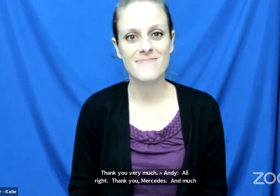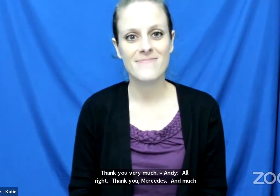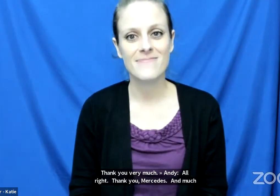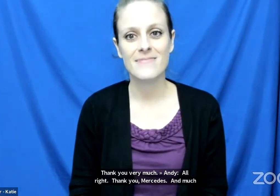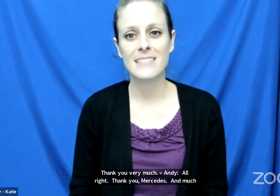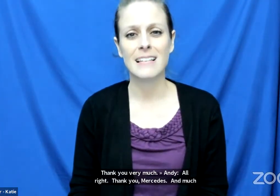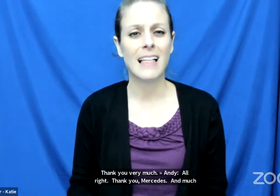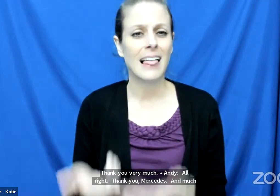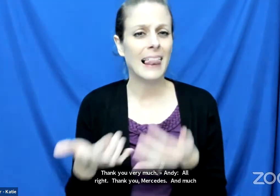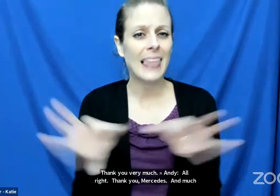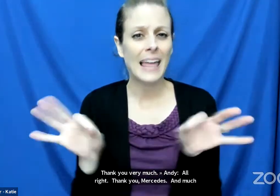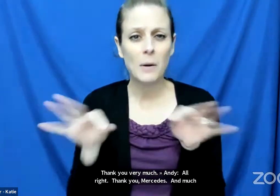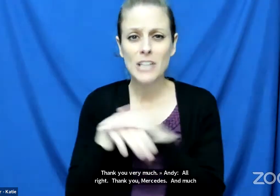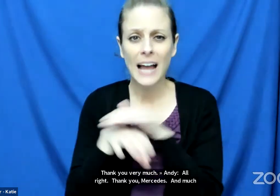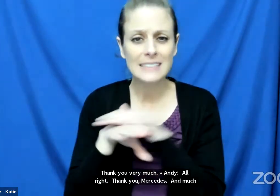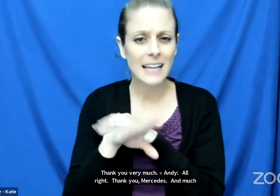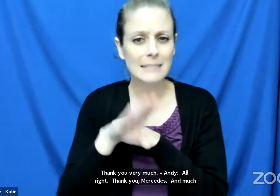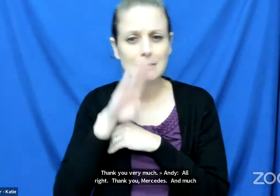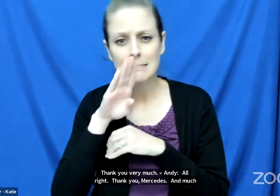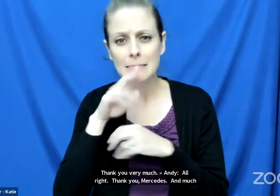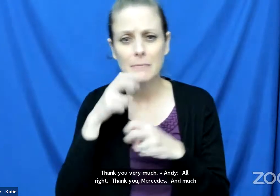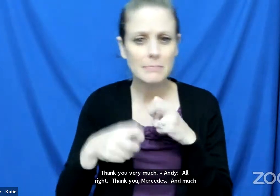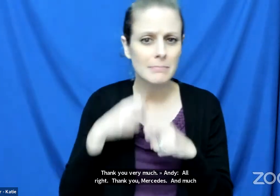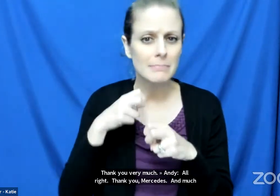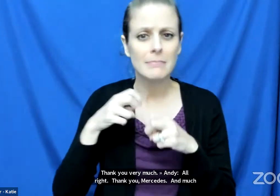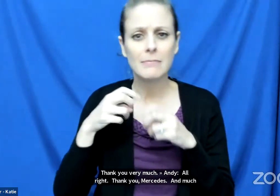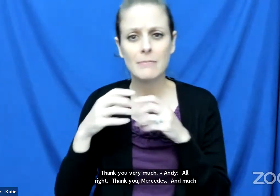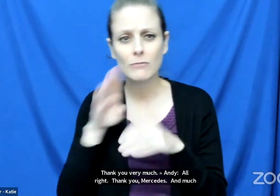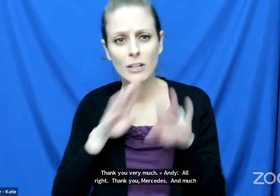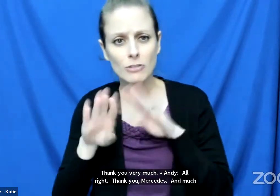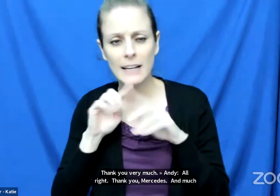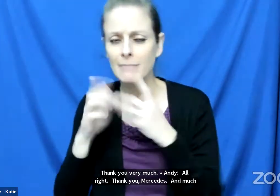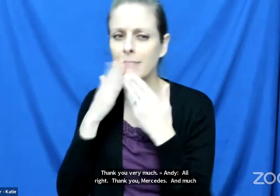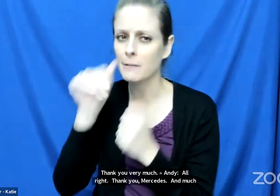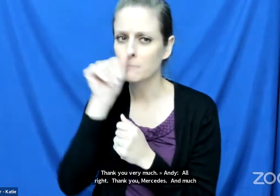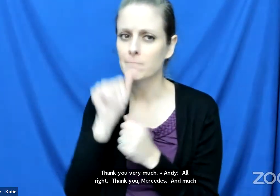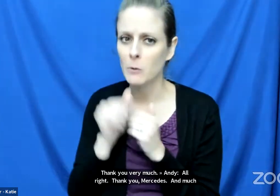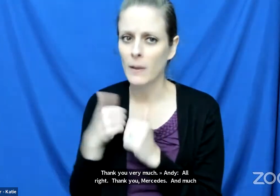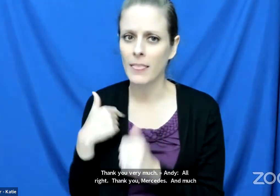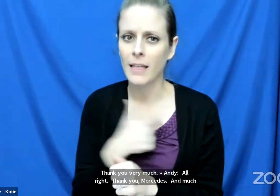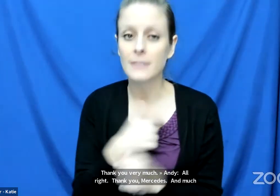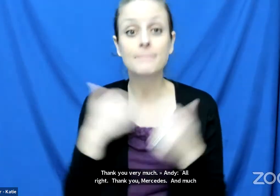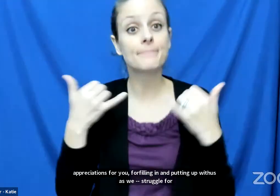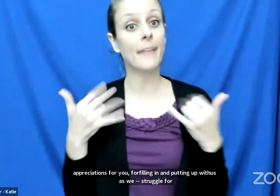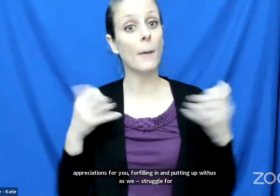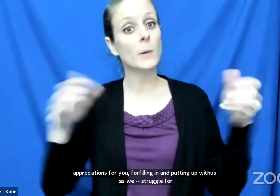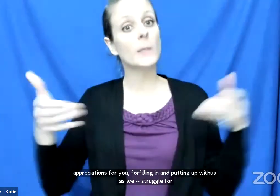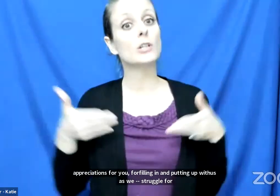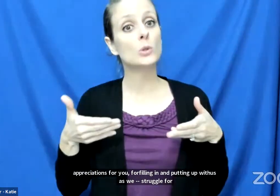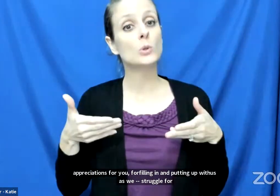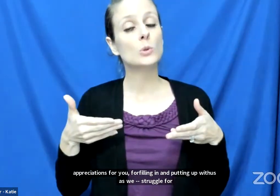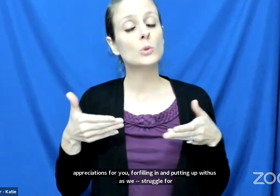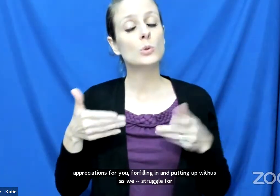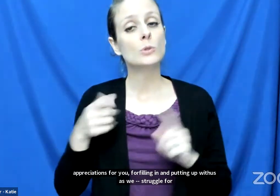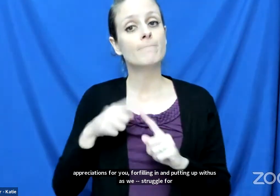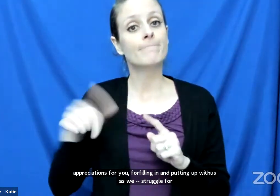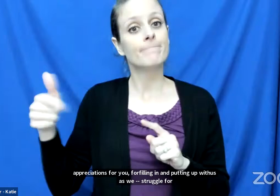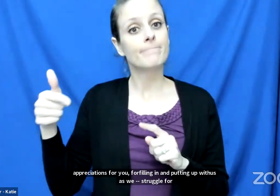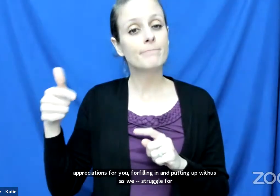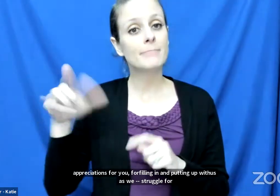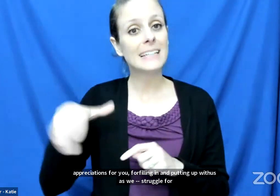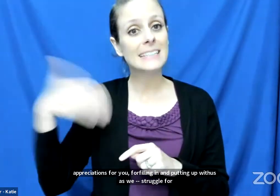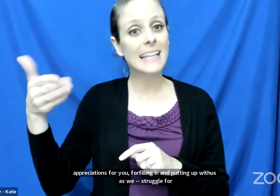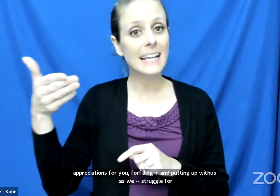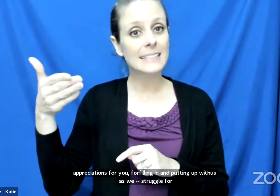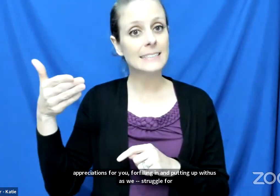language and language justice. I would like now to introduce our next